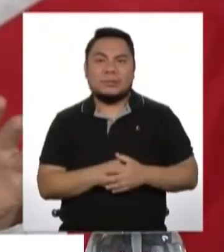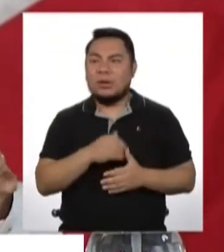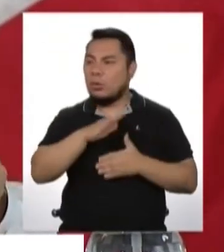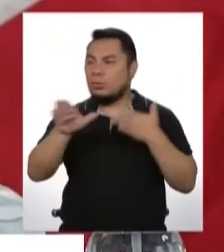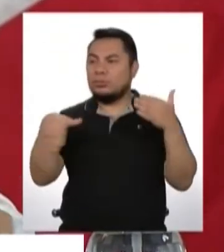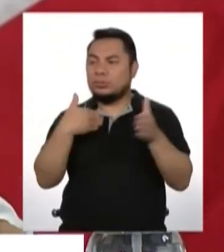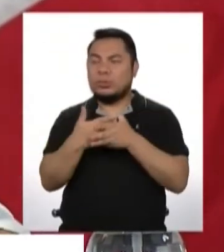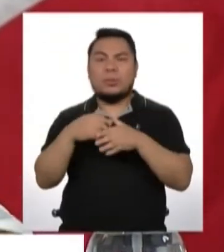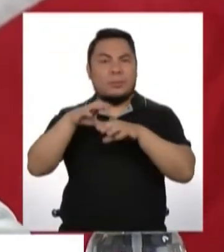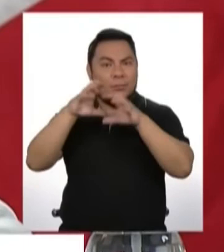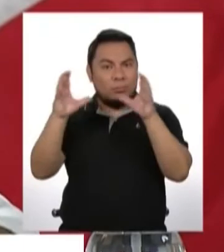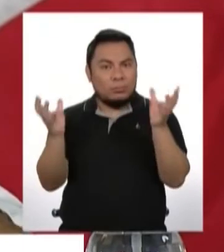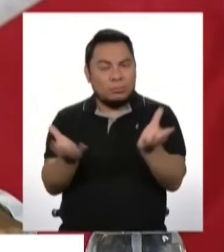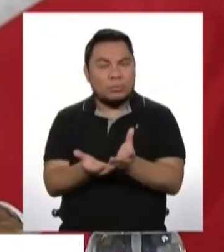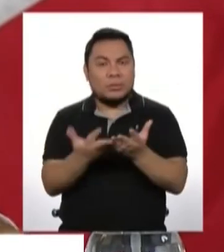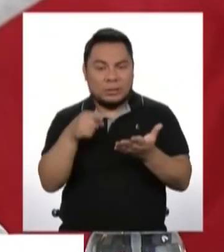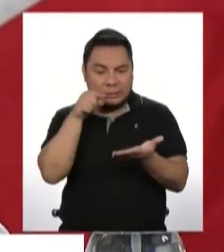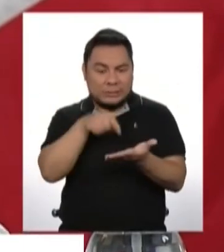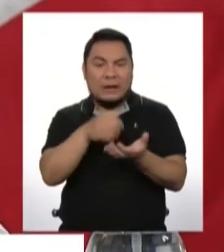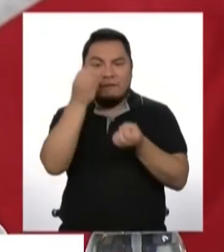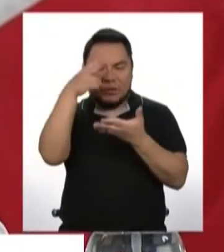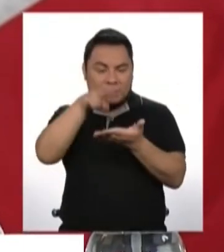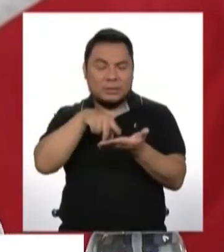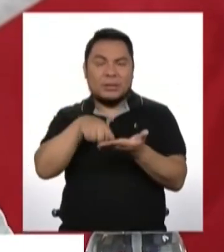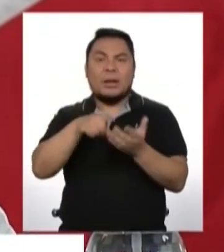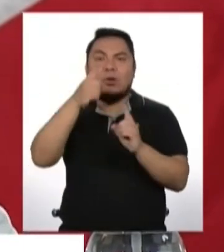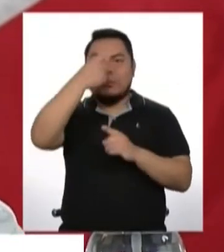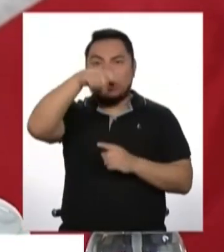todo el mundo, y ahí está parte de ese